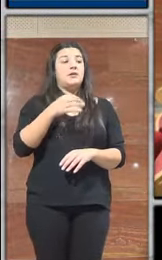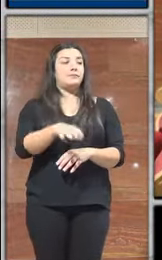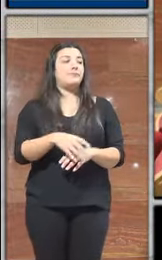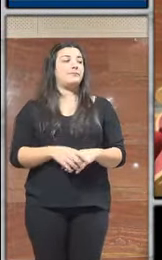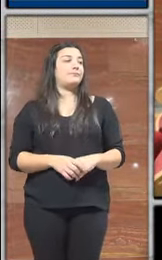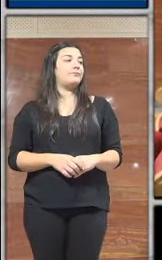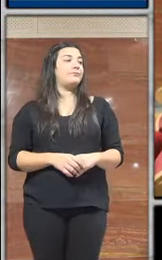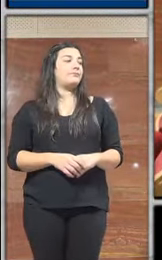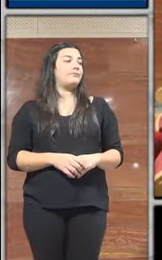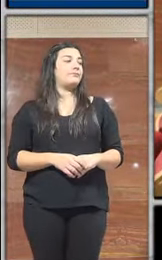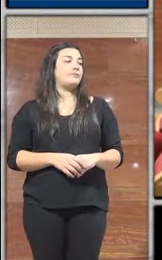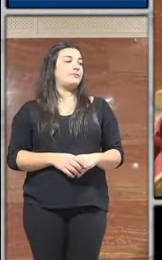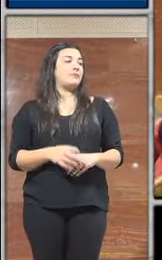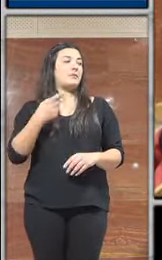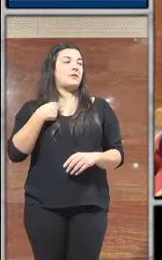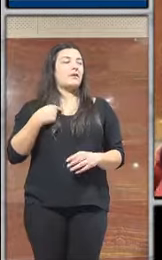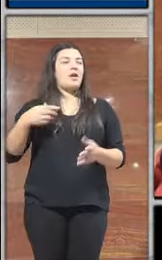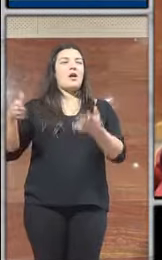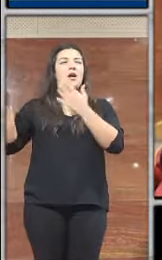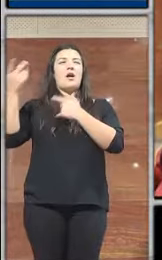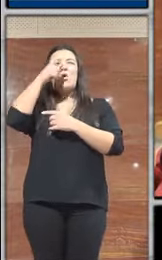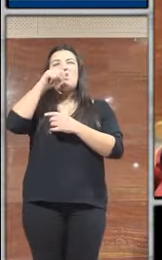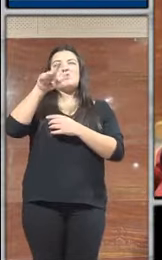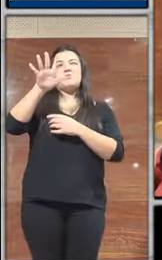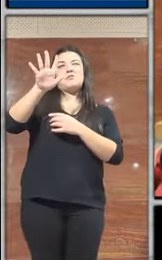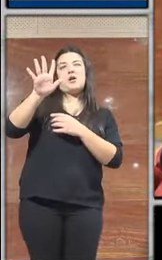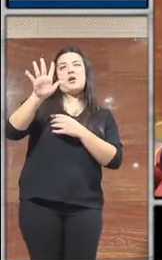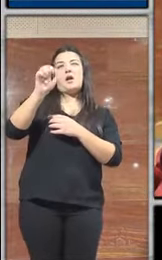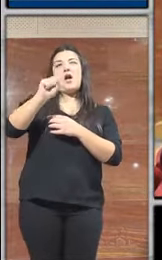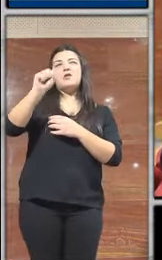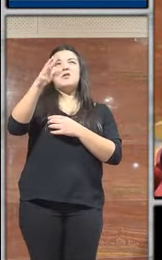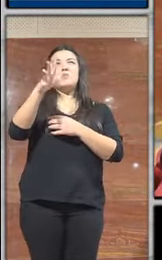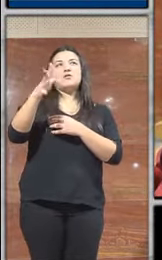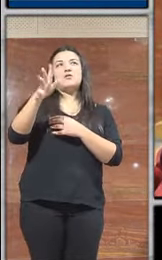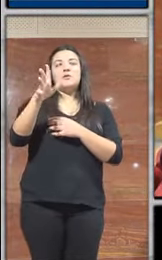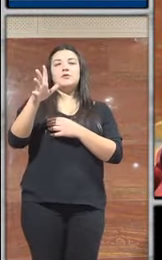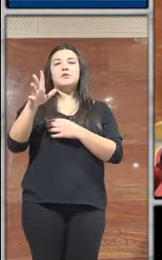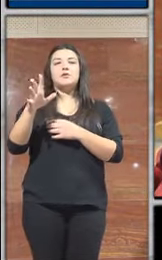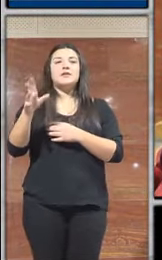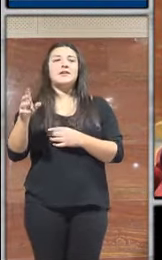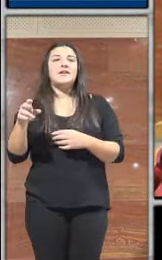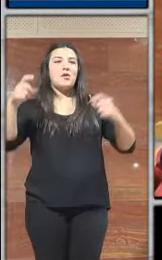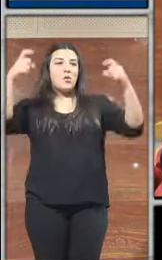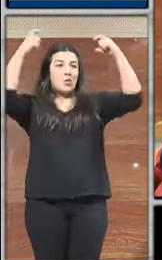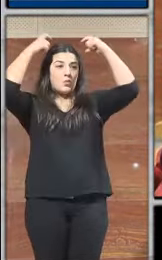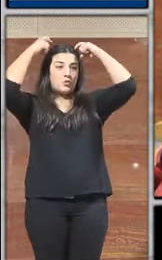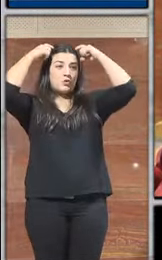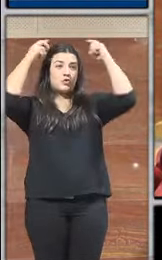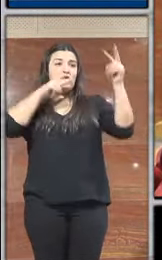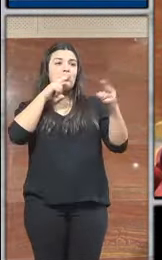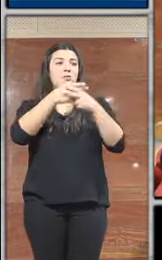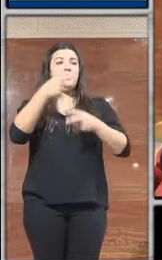Yo oí hablar hace como un año aproximadamente de un oso que le llamaban Ursu